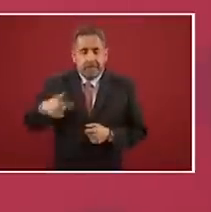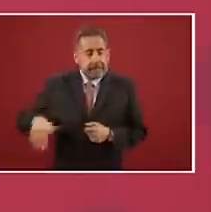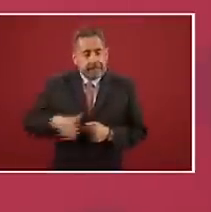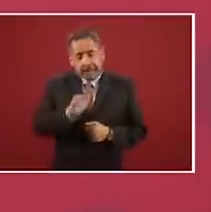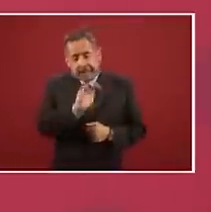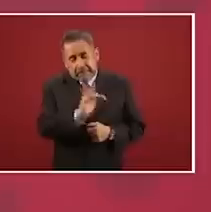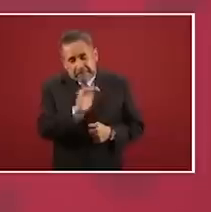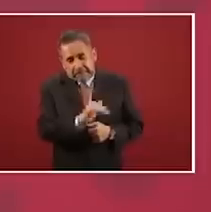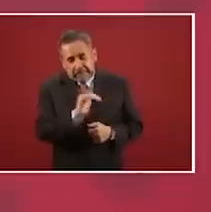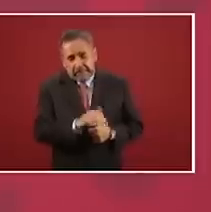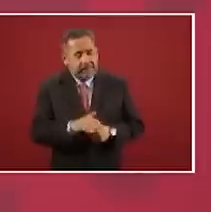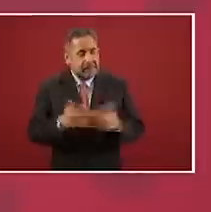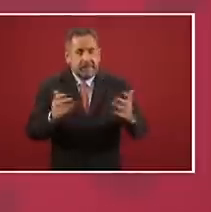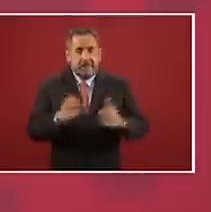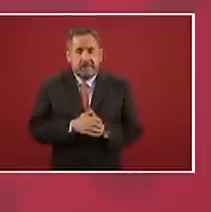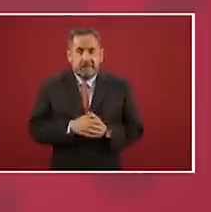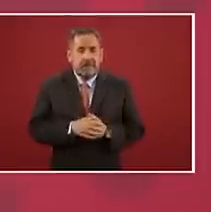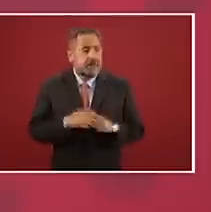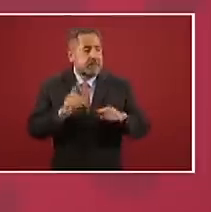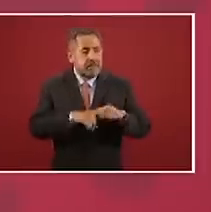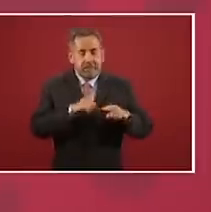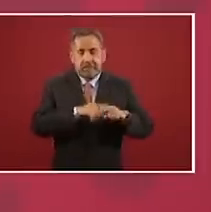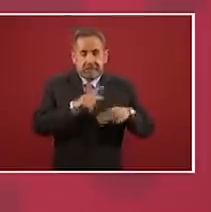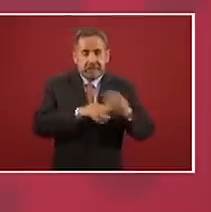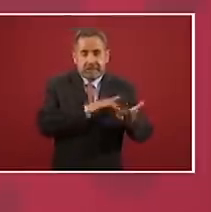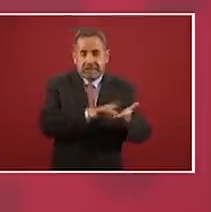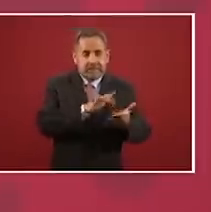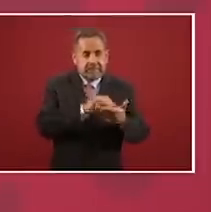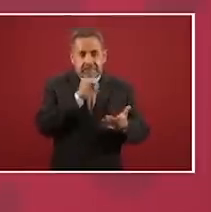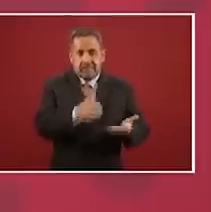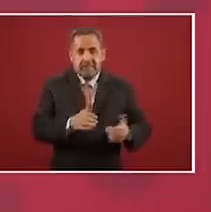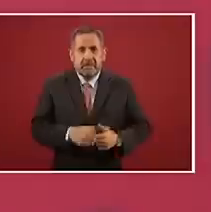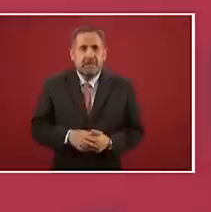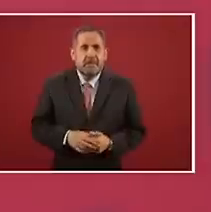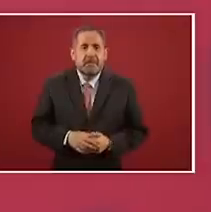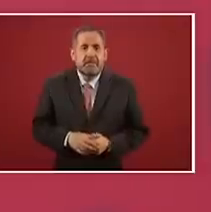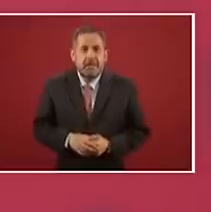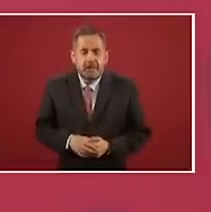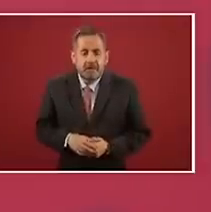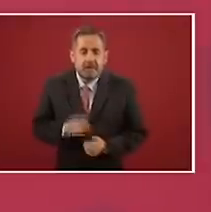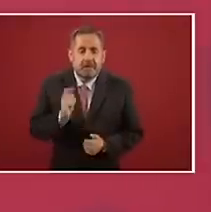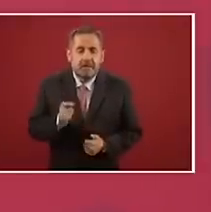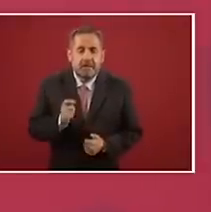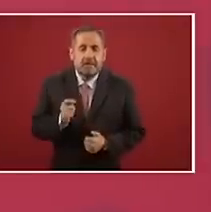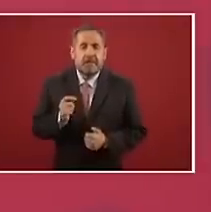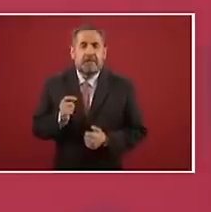los apoyadores de esa reforma que